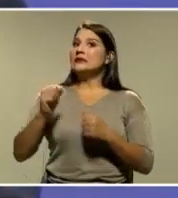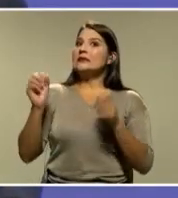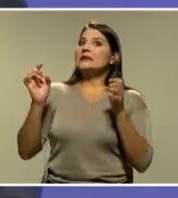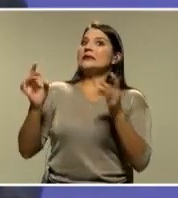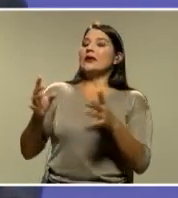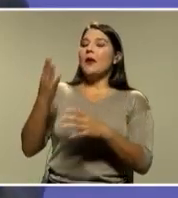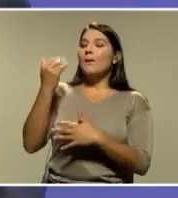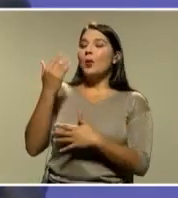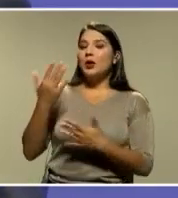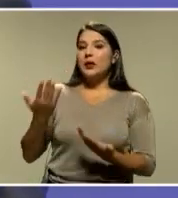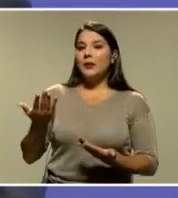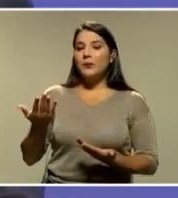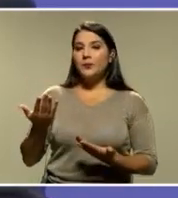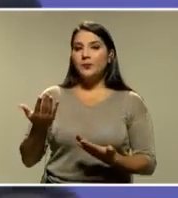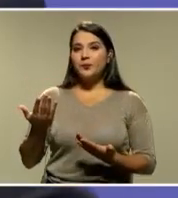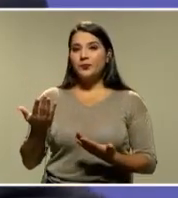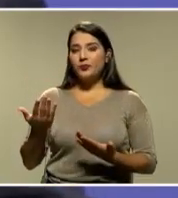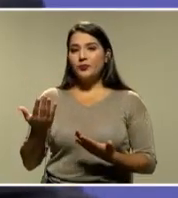porque